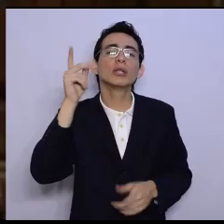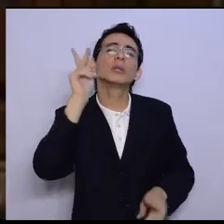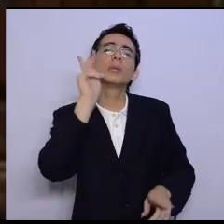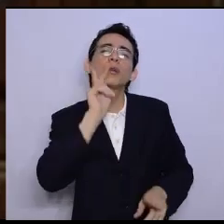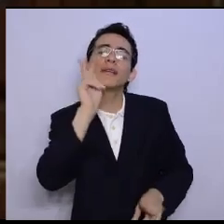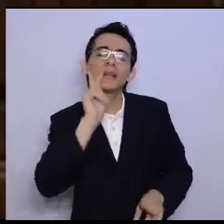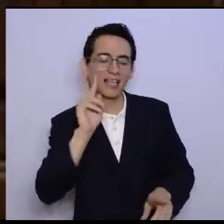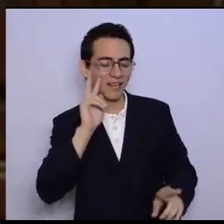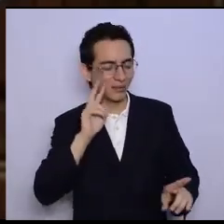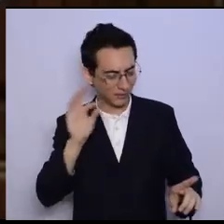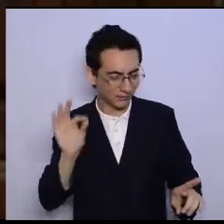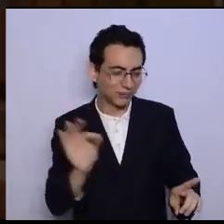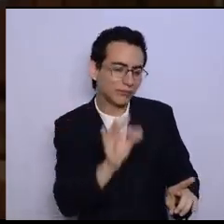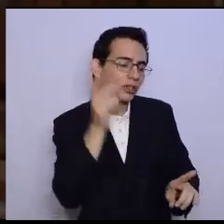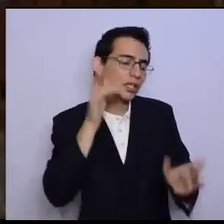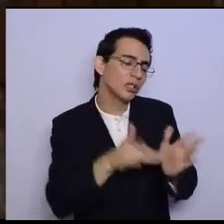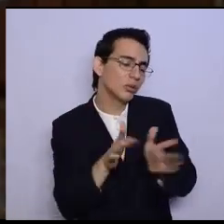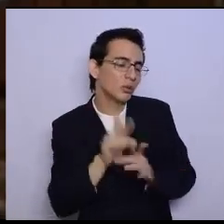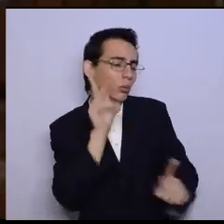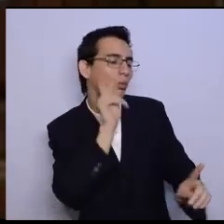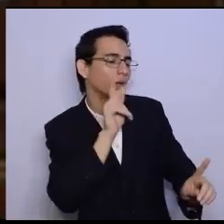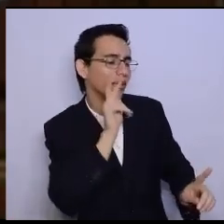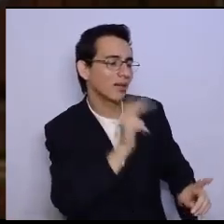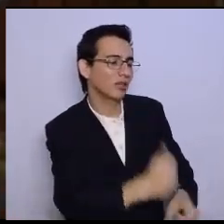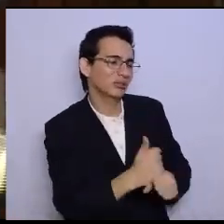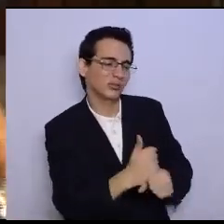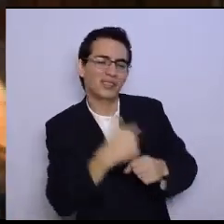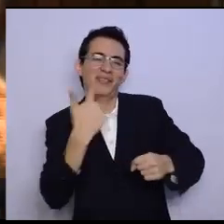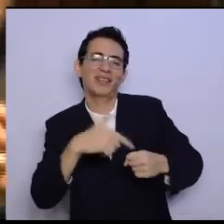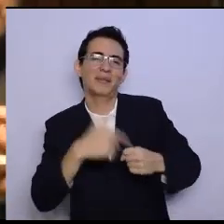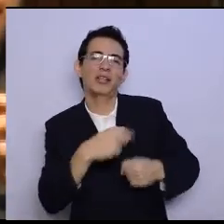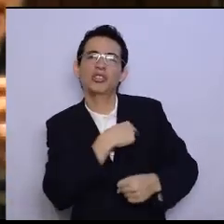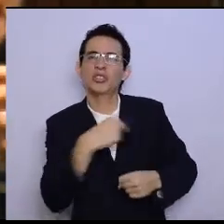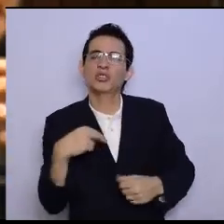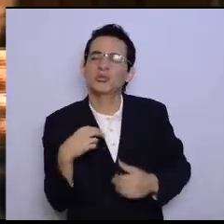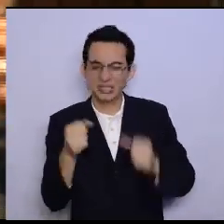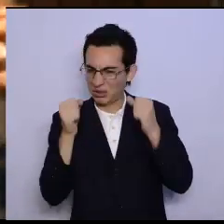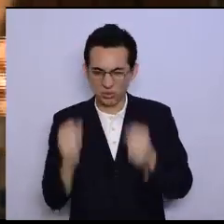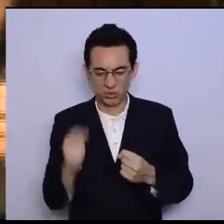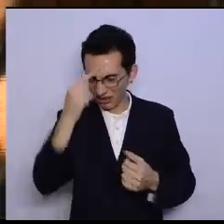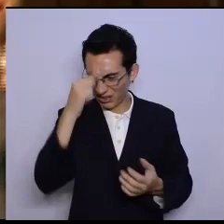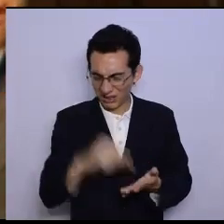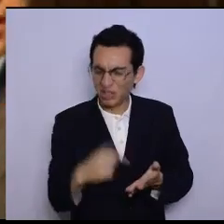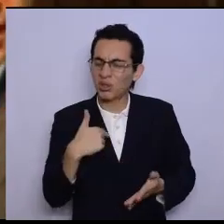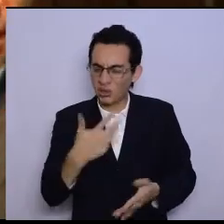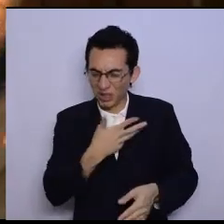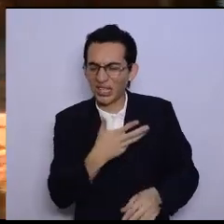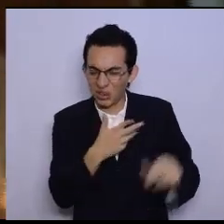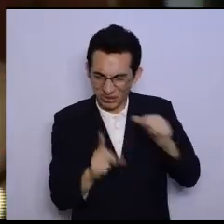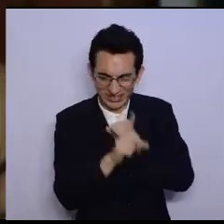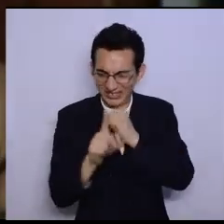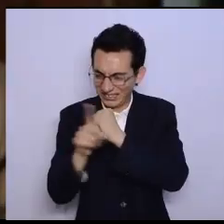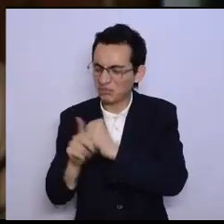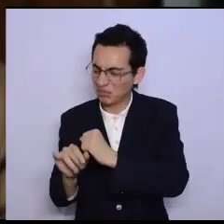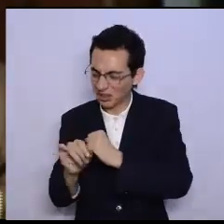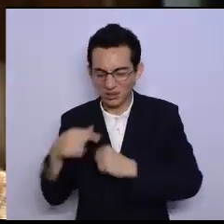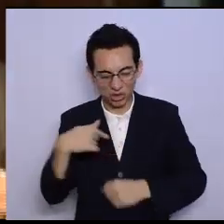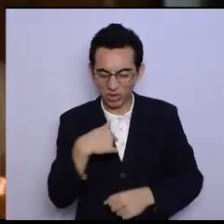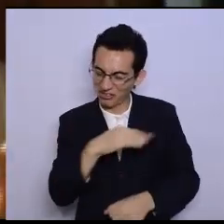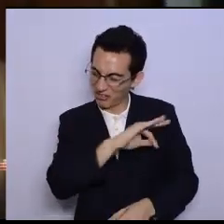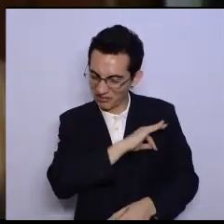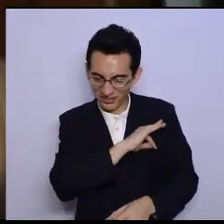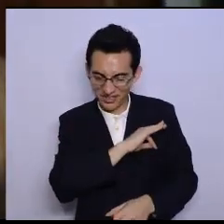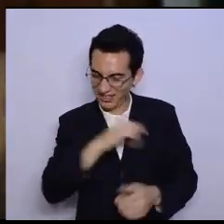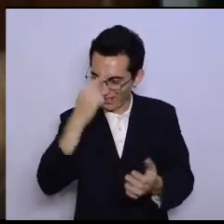va a determinar la manera en que, la fe es la que va a determinar la manera que vamos a enfrentarnos en medio de la aflicción,